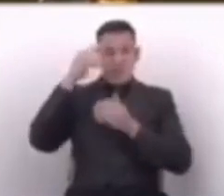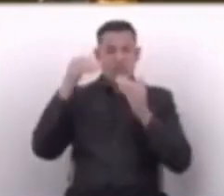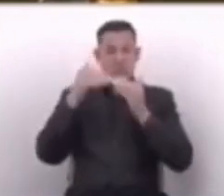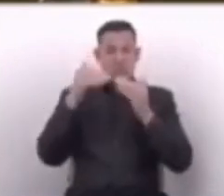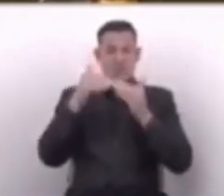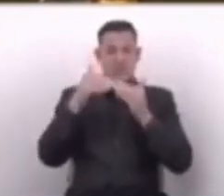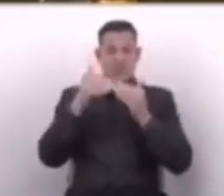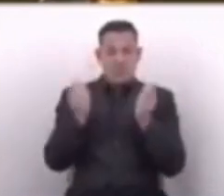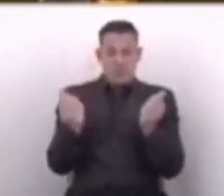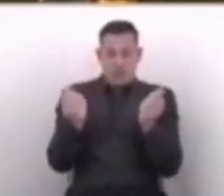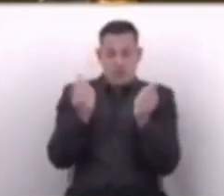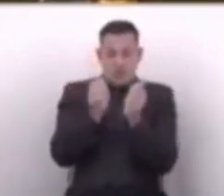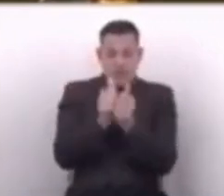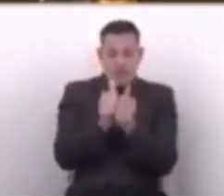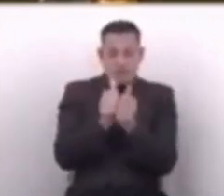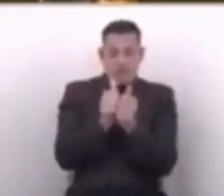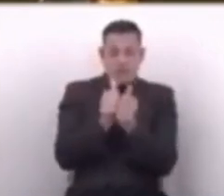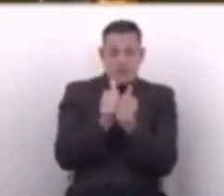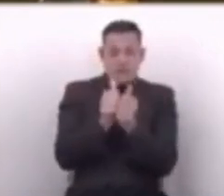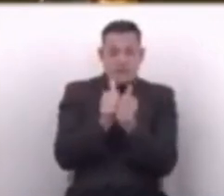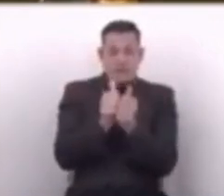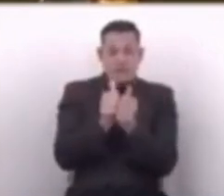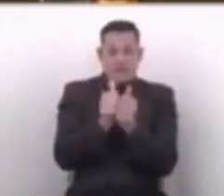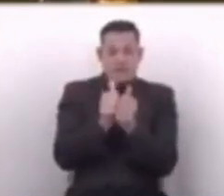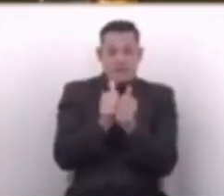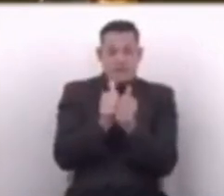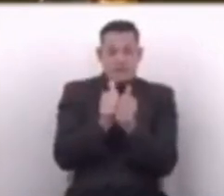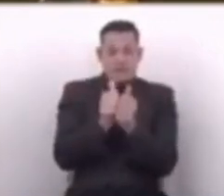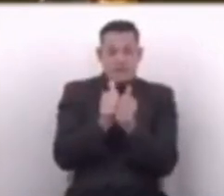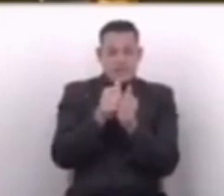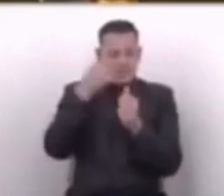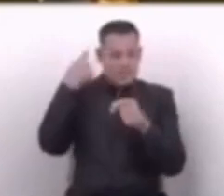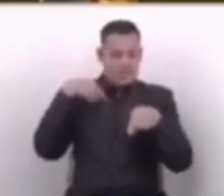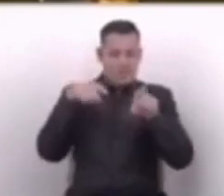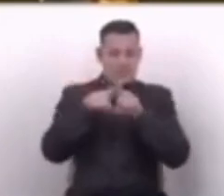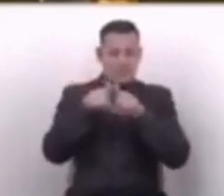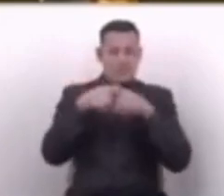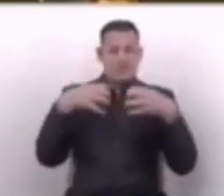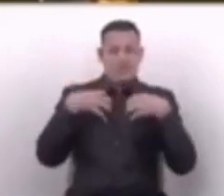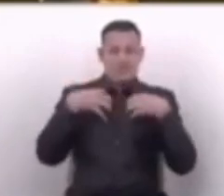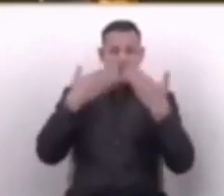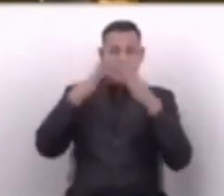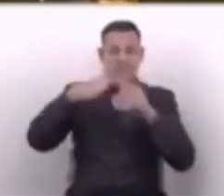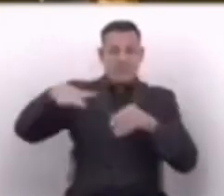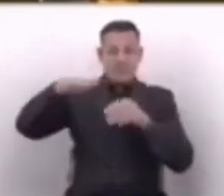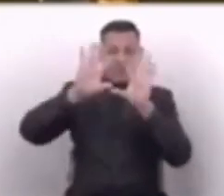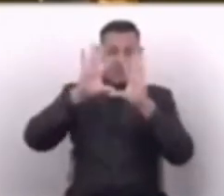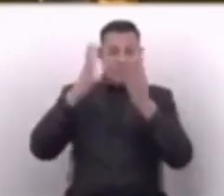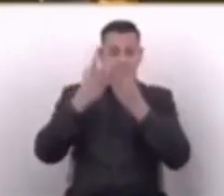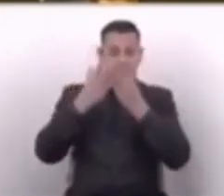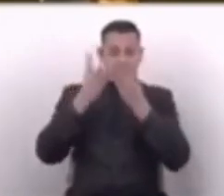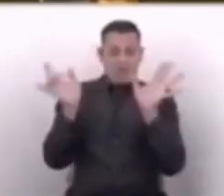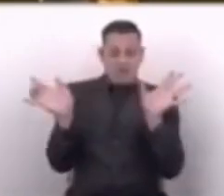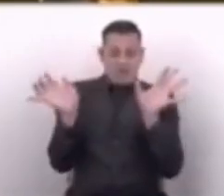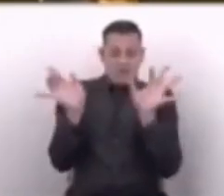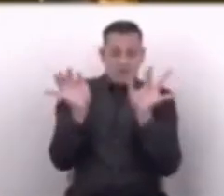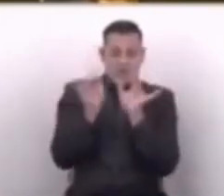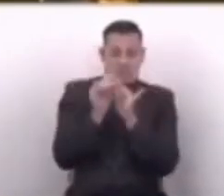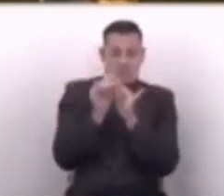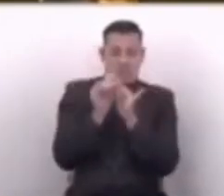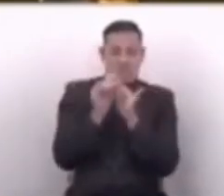con el acompañamiento de nuestros hermanos que viven en el exterior. Se hicieron reuniones